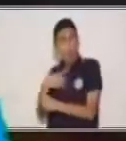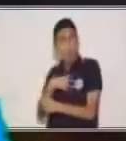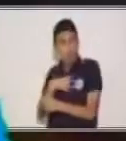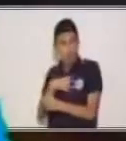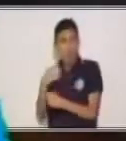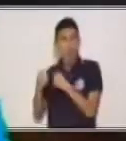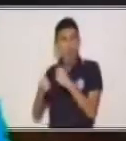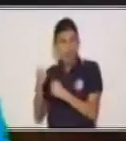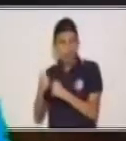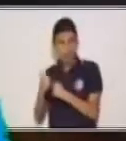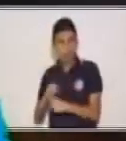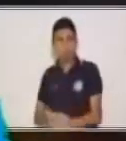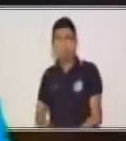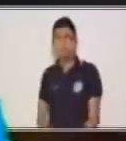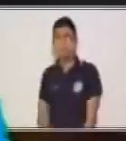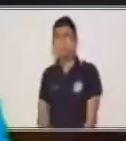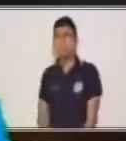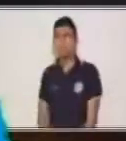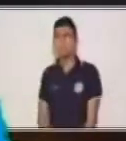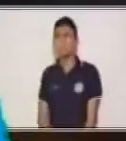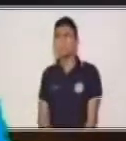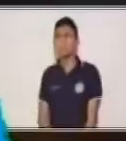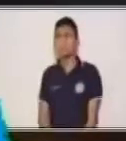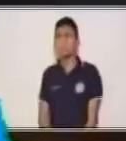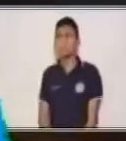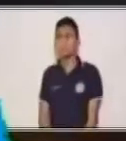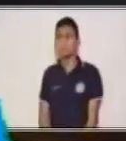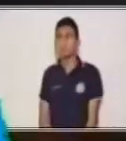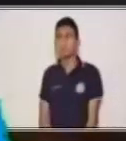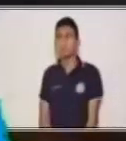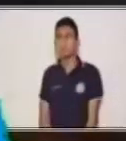Permítanme, acá hay un pequeño detalle.